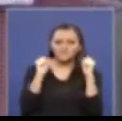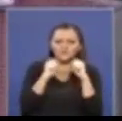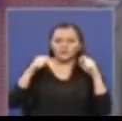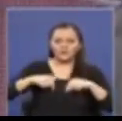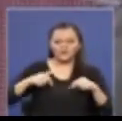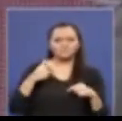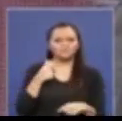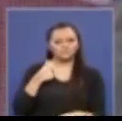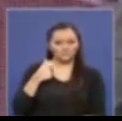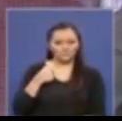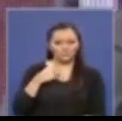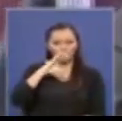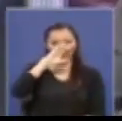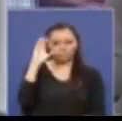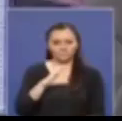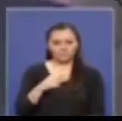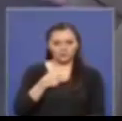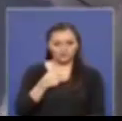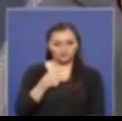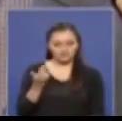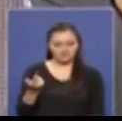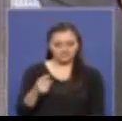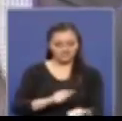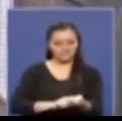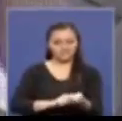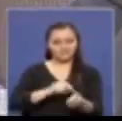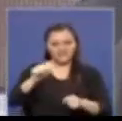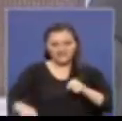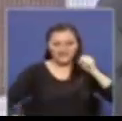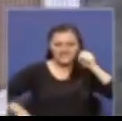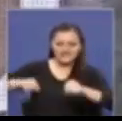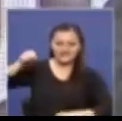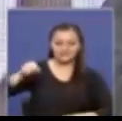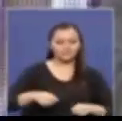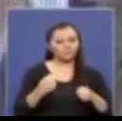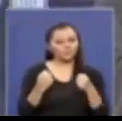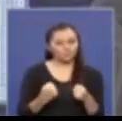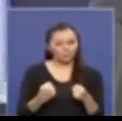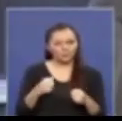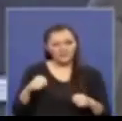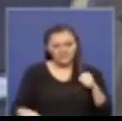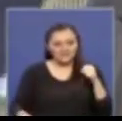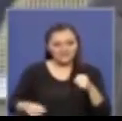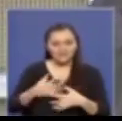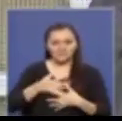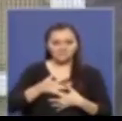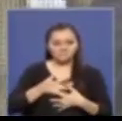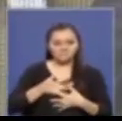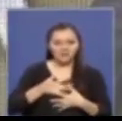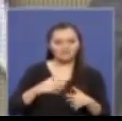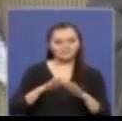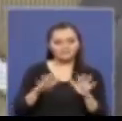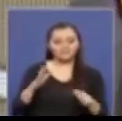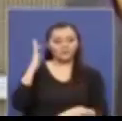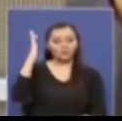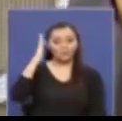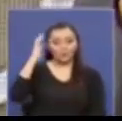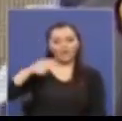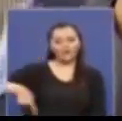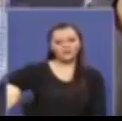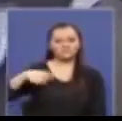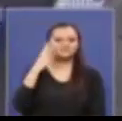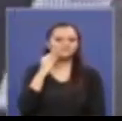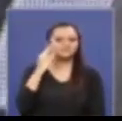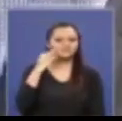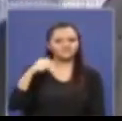que soy mono, pues, ¿no? De nivel del mar, no es tan fácil. Y además, todo el mundo en Tulcán en Carchi es ciclista. Estaba